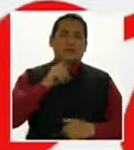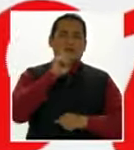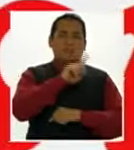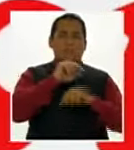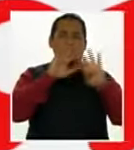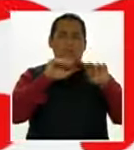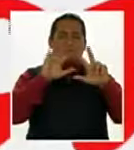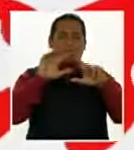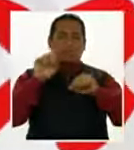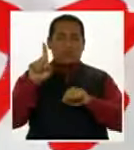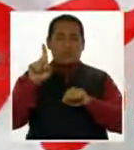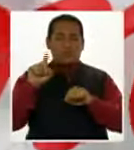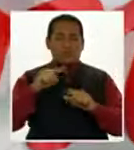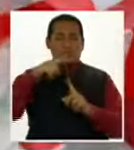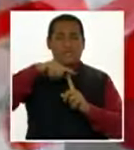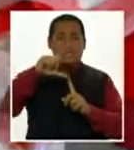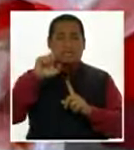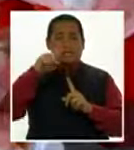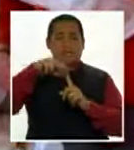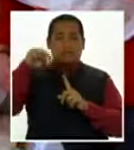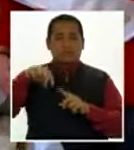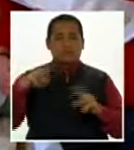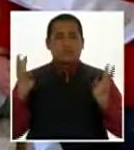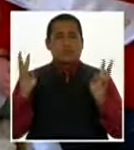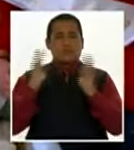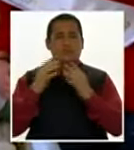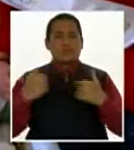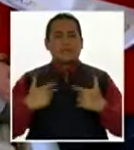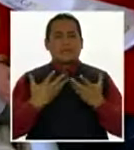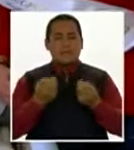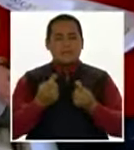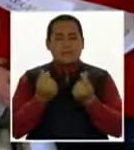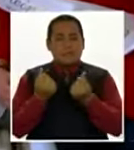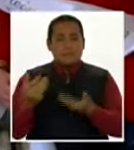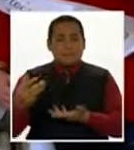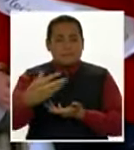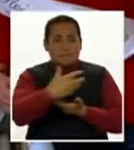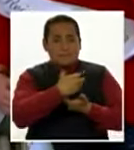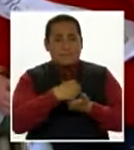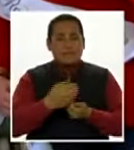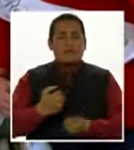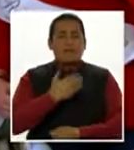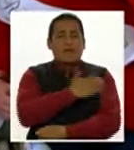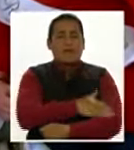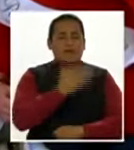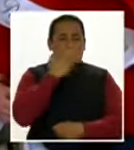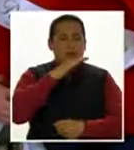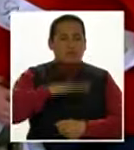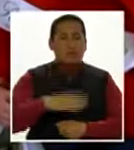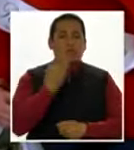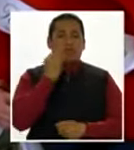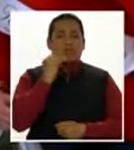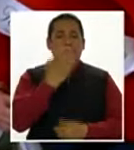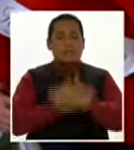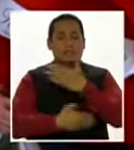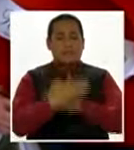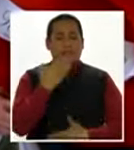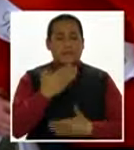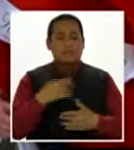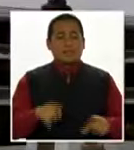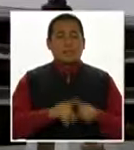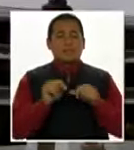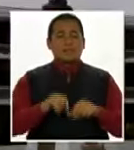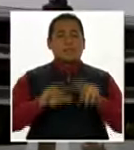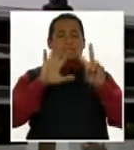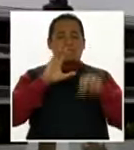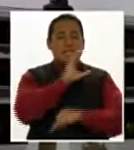Desde 1981, la Teletón es un evento que busca recaudar dinero a favor de los niños y jóvenes con